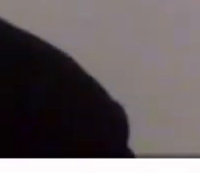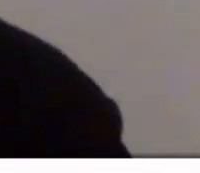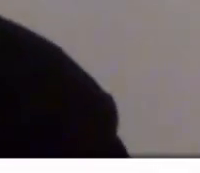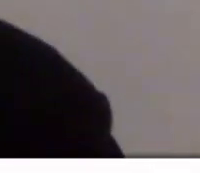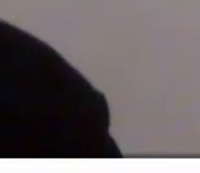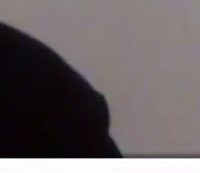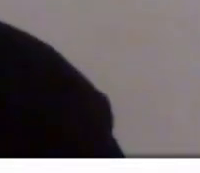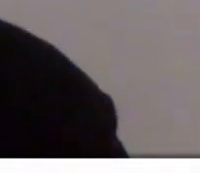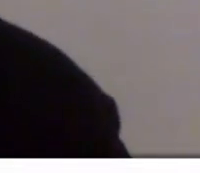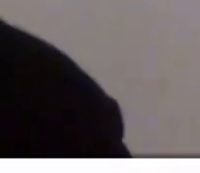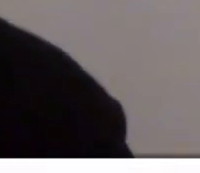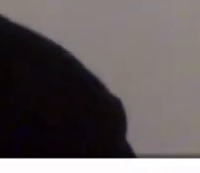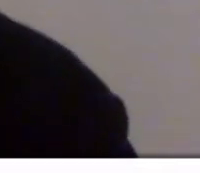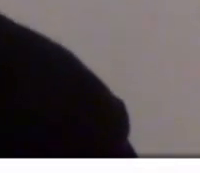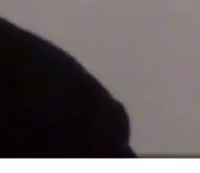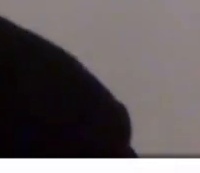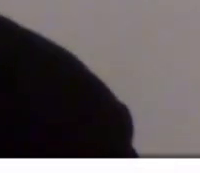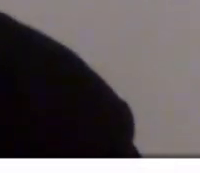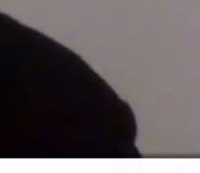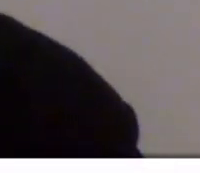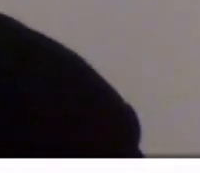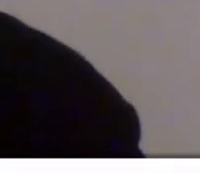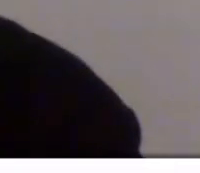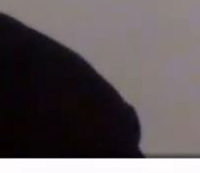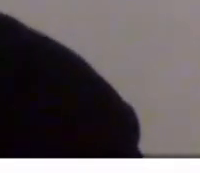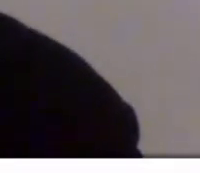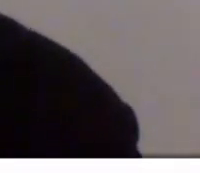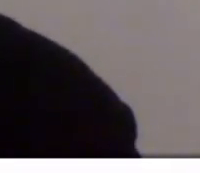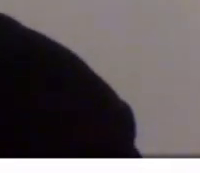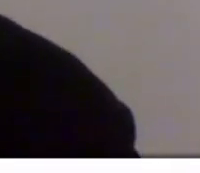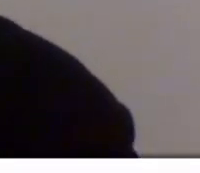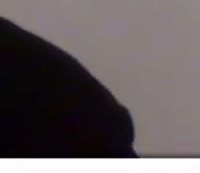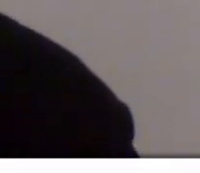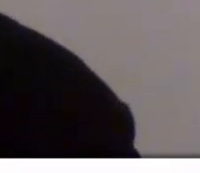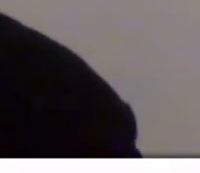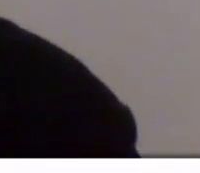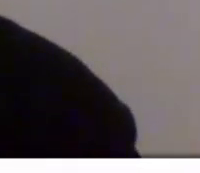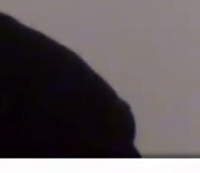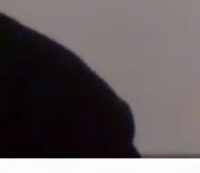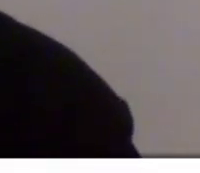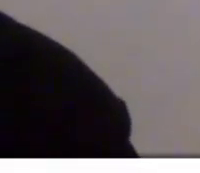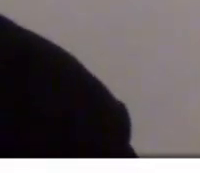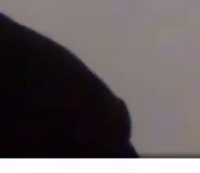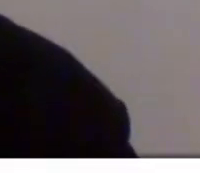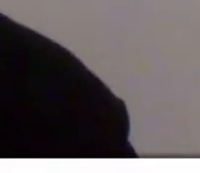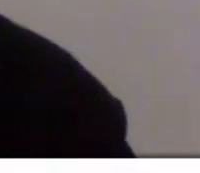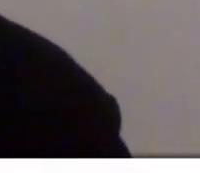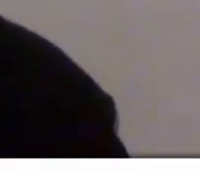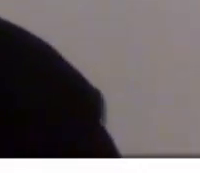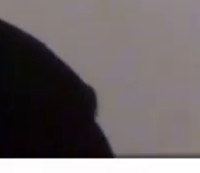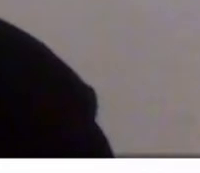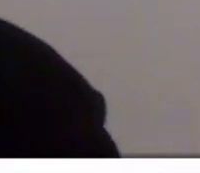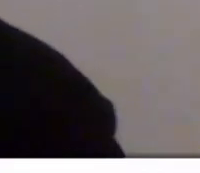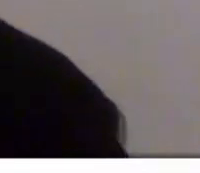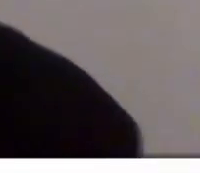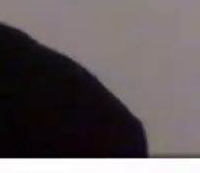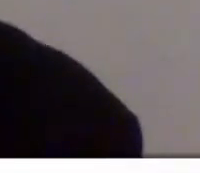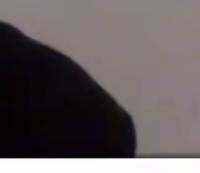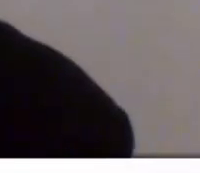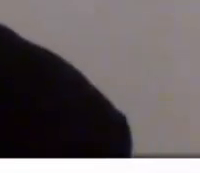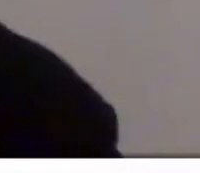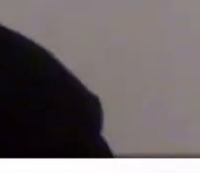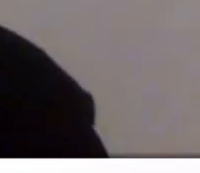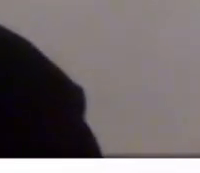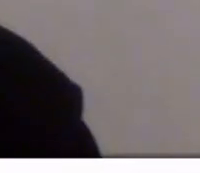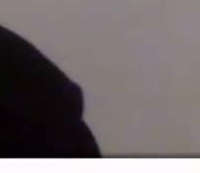entre paréntesis o protagonizamos la historia para desarrollar aquel sueño parido por 165 desesperados que